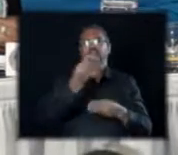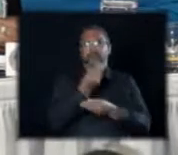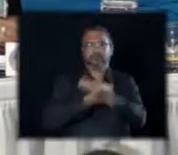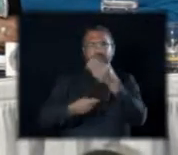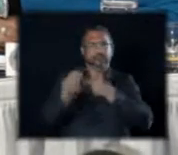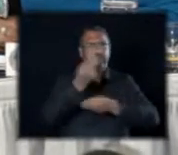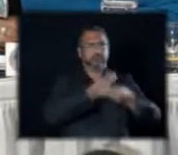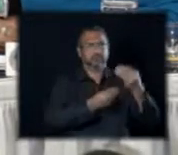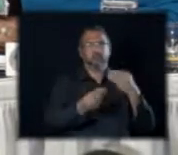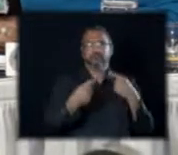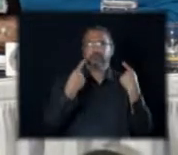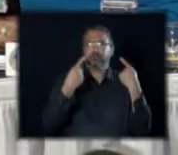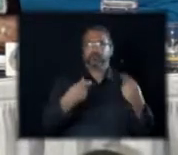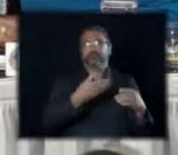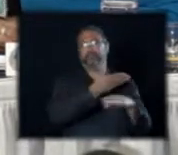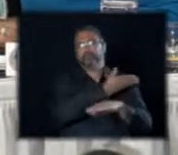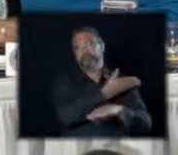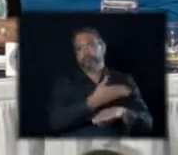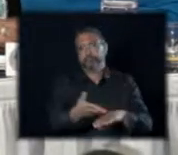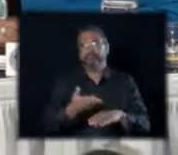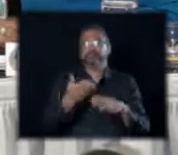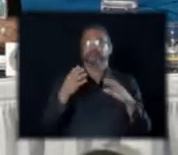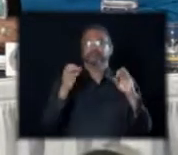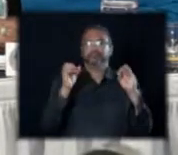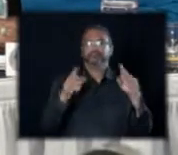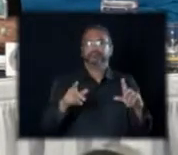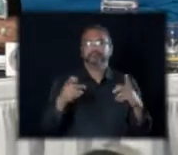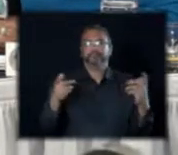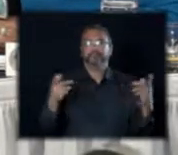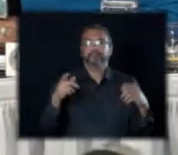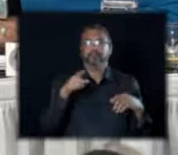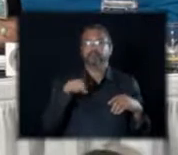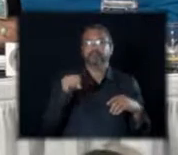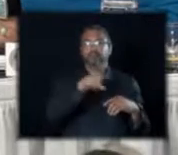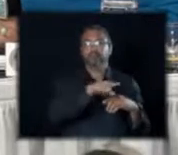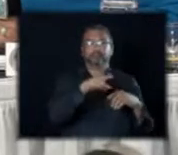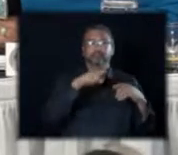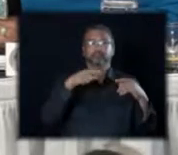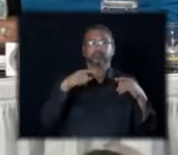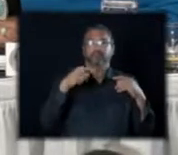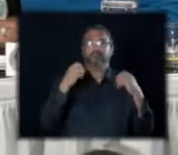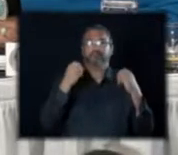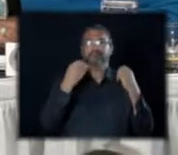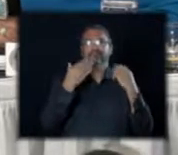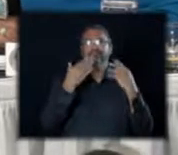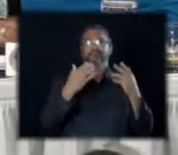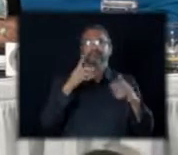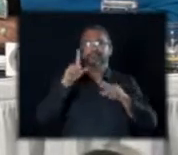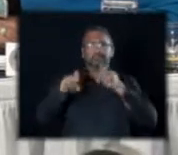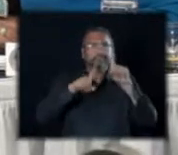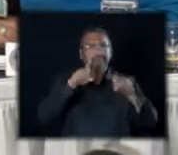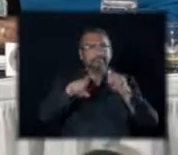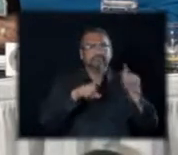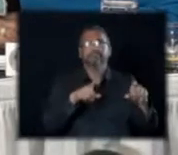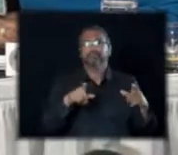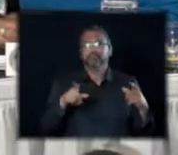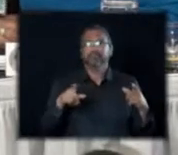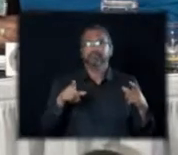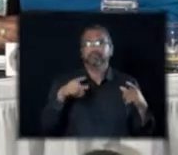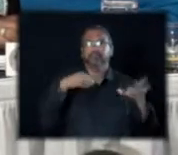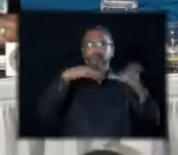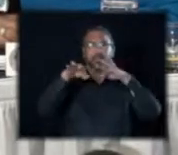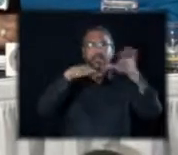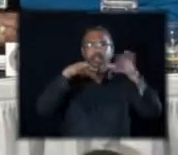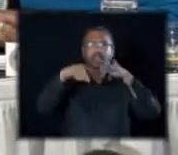y las prácticas que existen hoy y cómo se desarrolló históricamente. La vista pública tiene muchas buenas